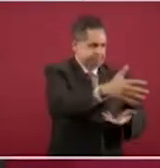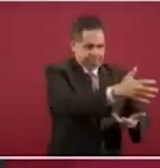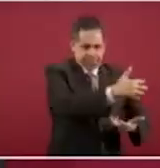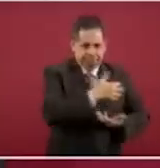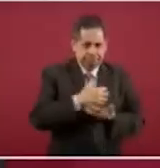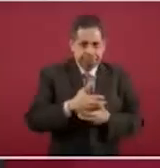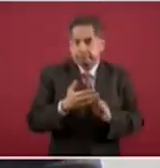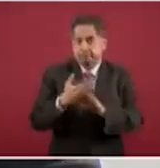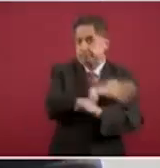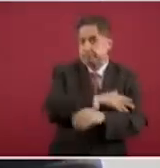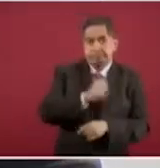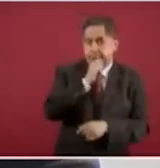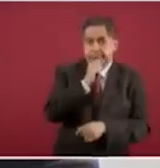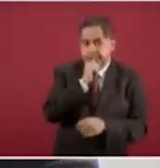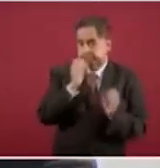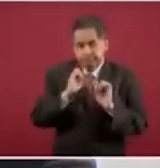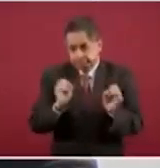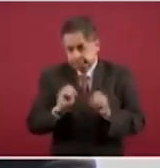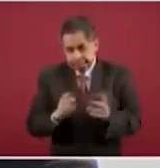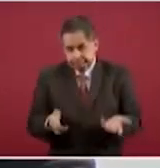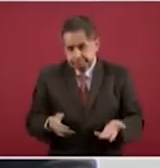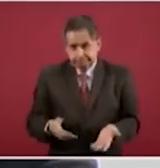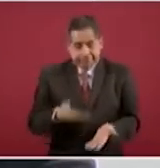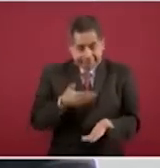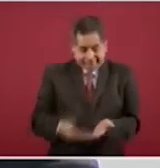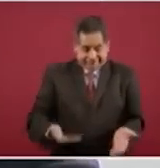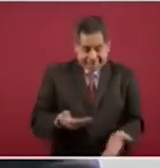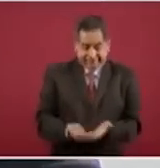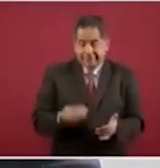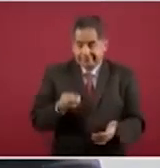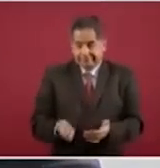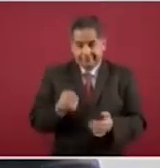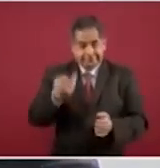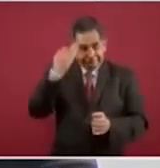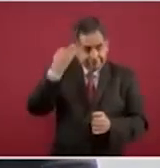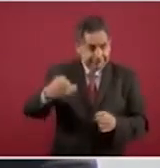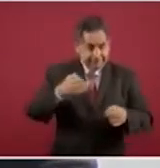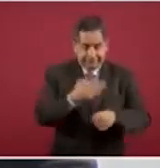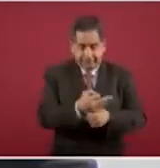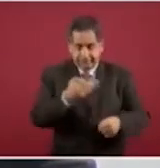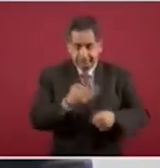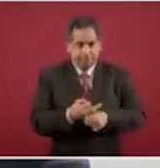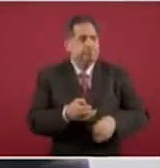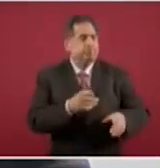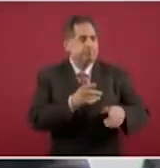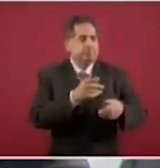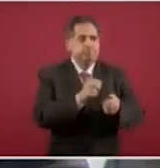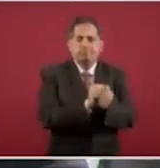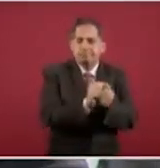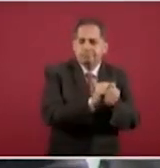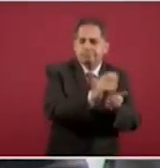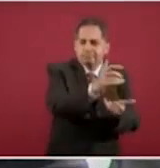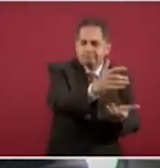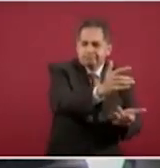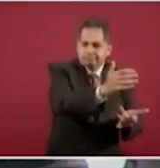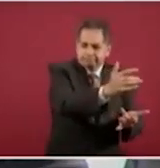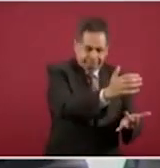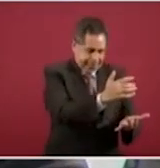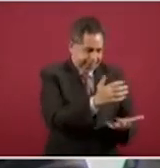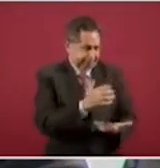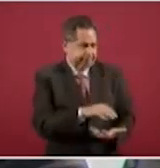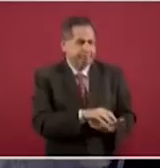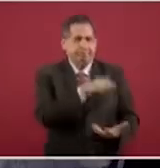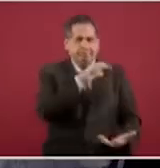antes porque es hasta este ciclo cuando se empieza a dar a la